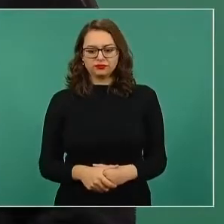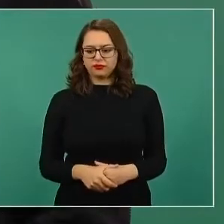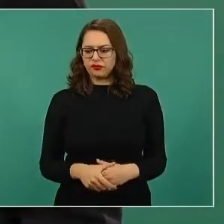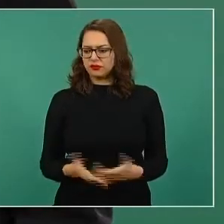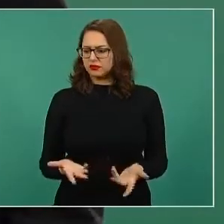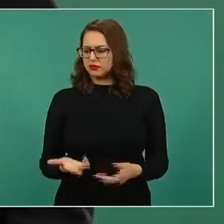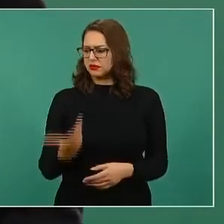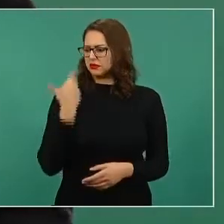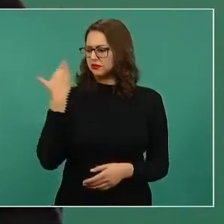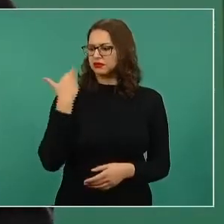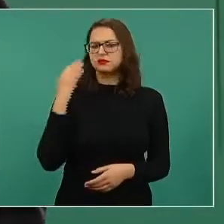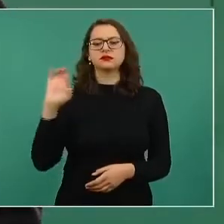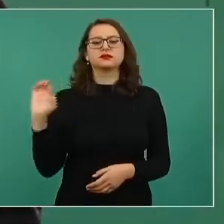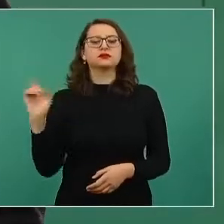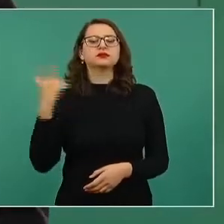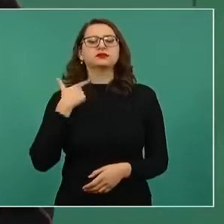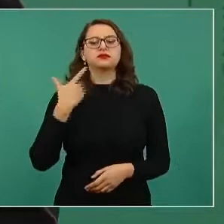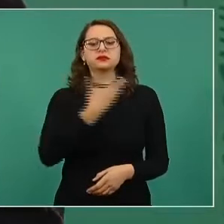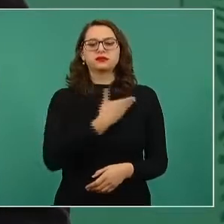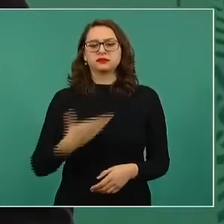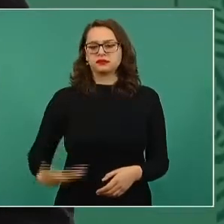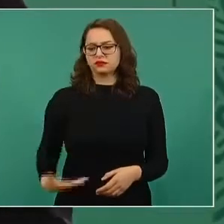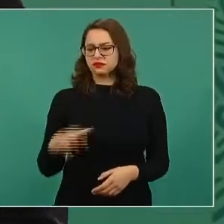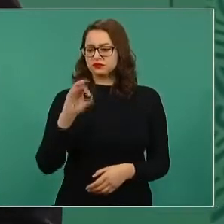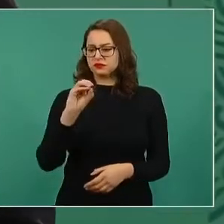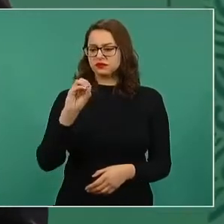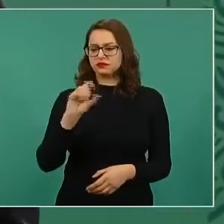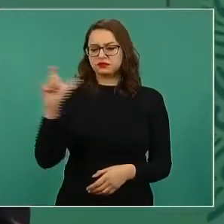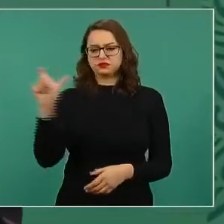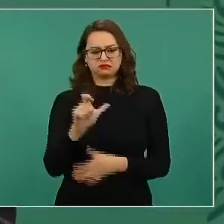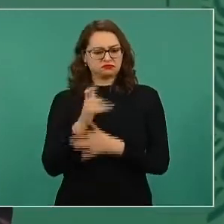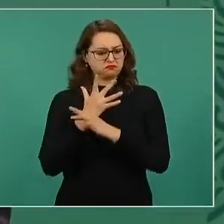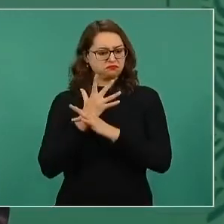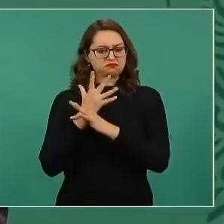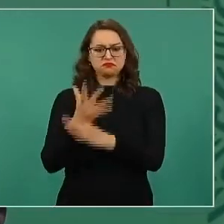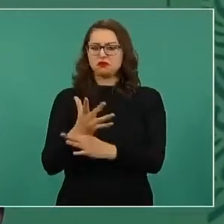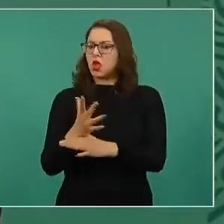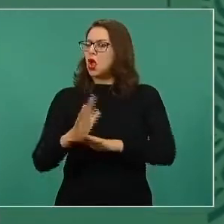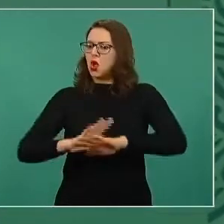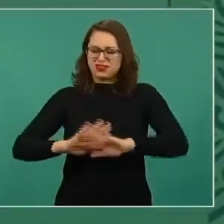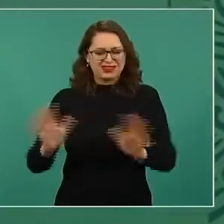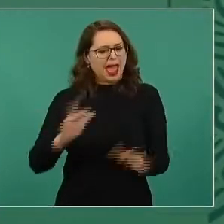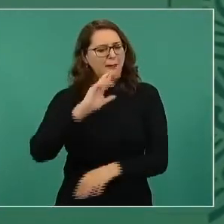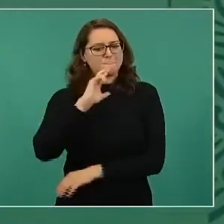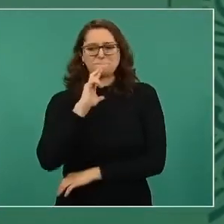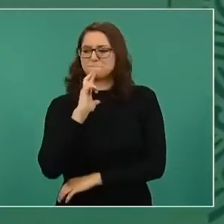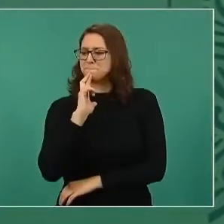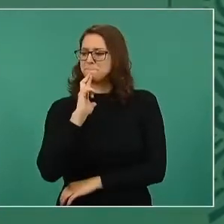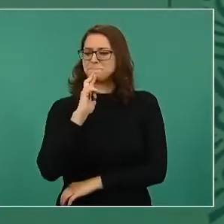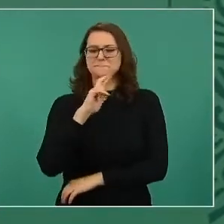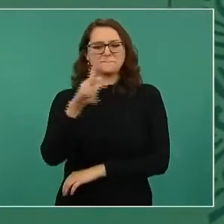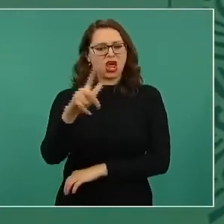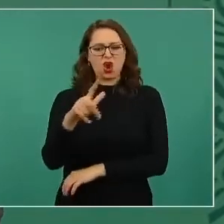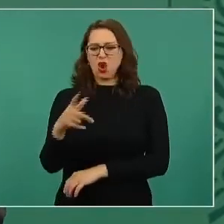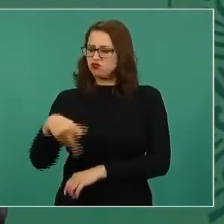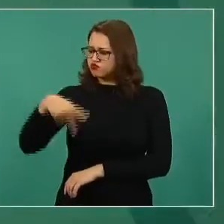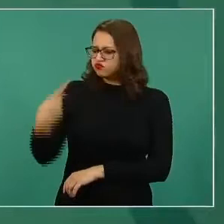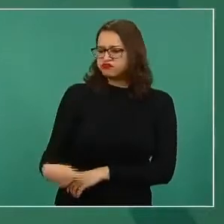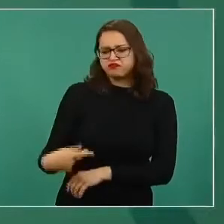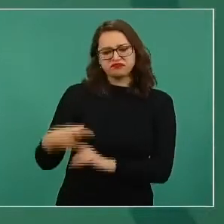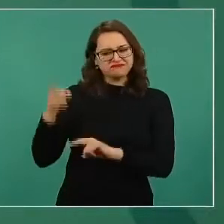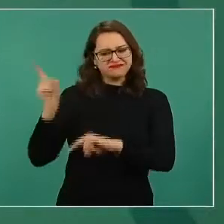expresidente Fox que lo mejor era privatizar. Sí. ¿Qué es privatizar?